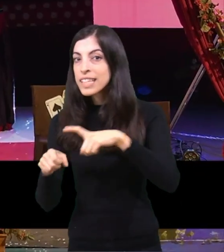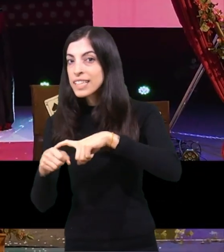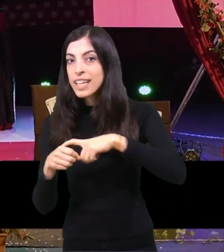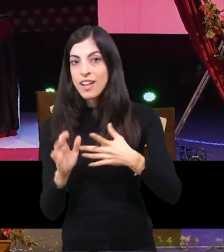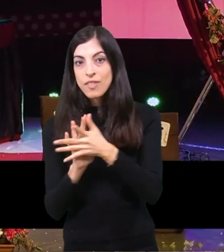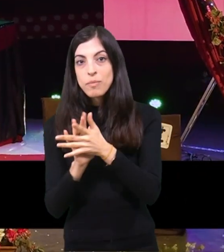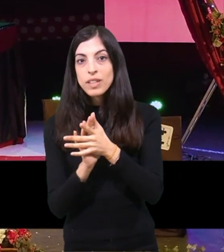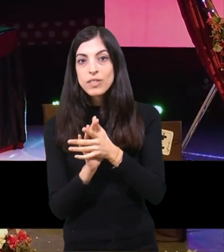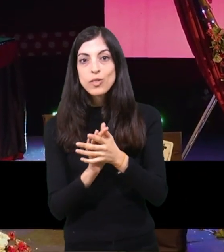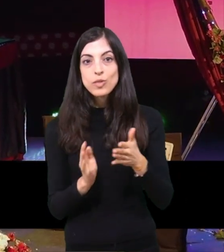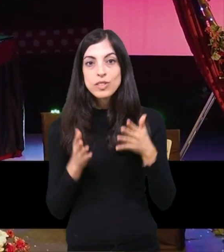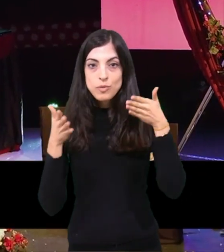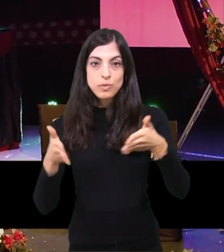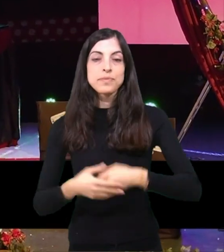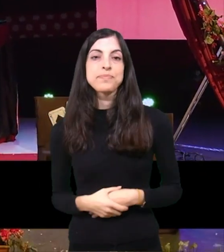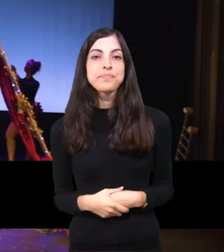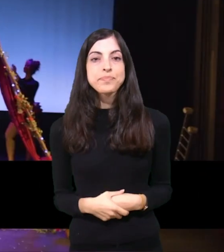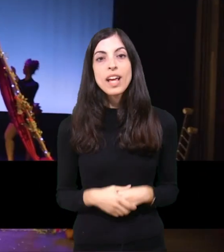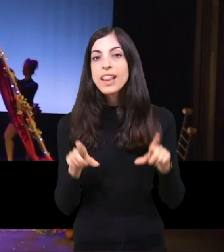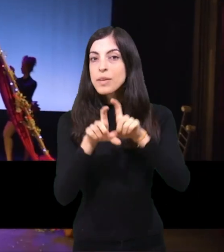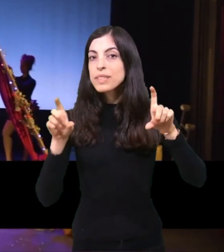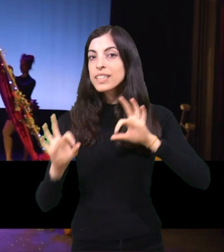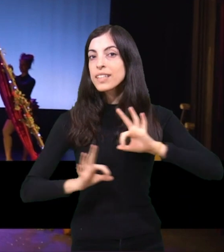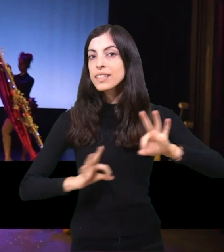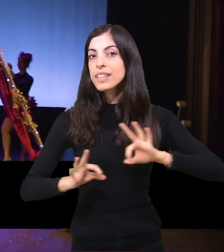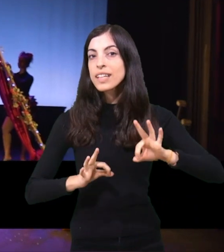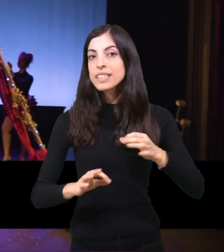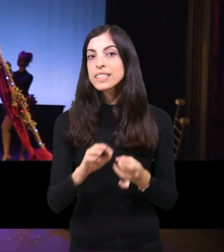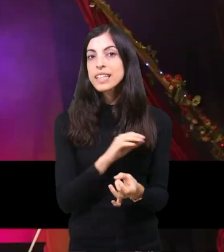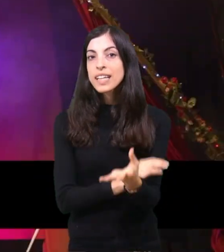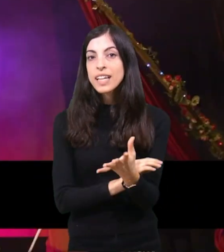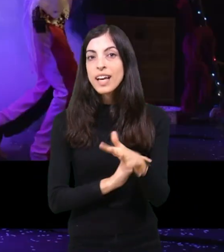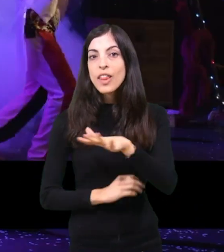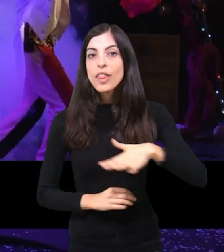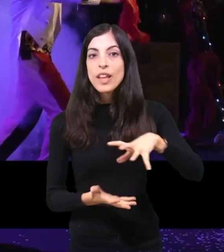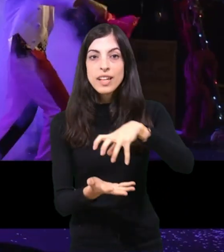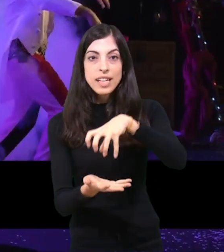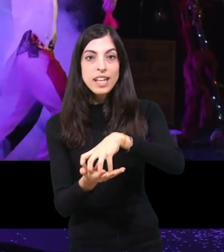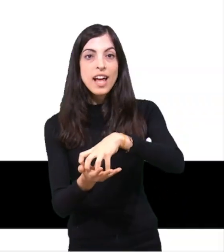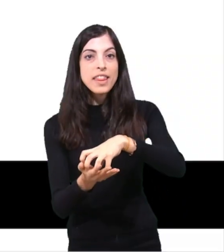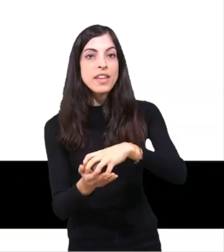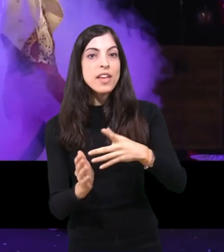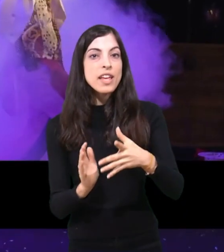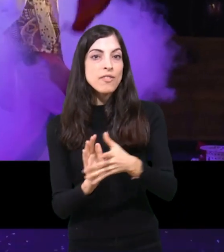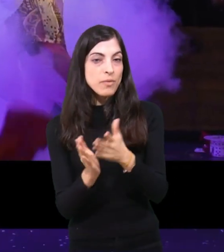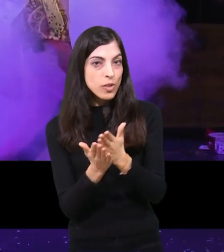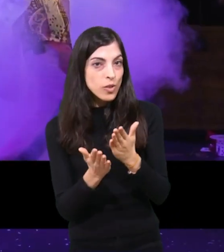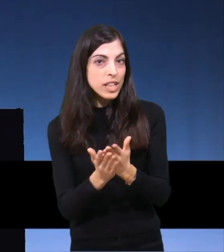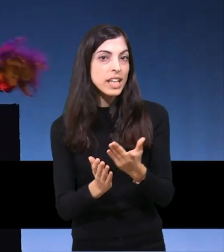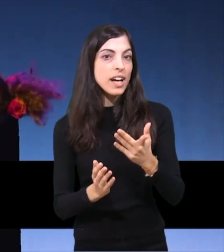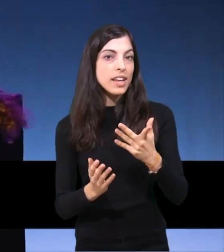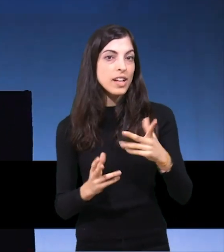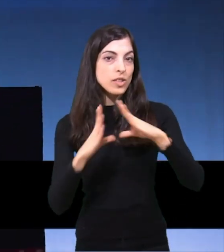magia, se recorren los diferentes palos del flamenco. La compañía teatral, forjada en la Cátedra de